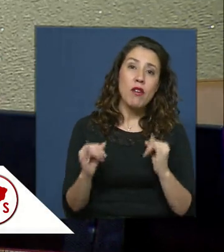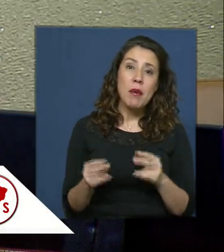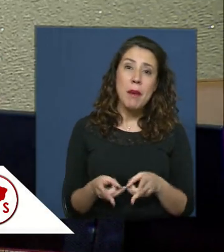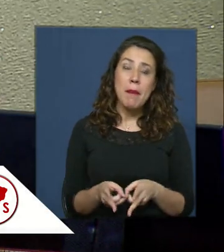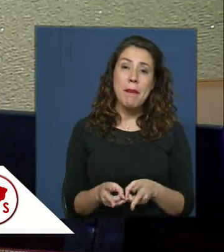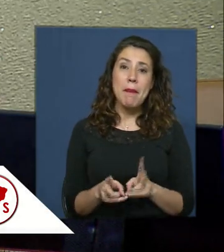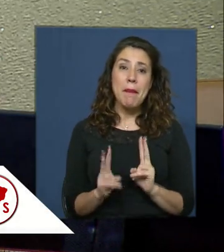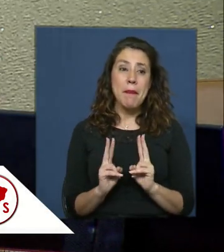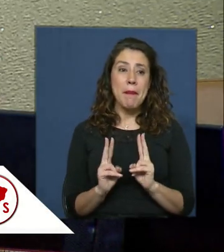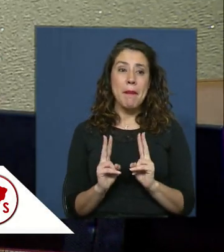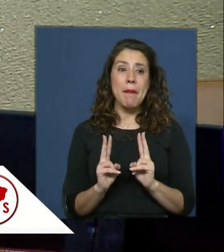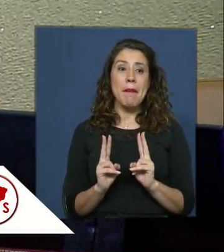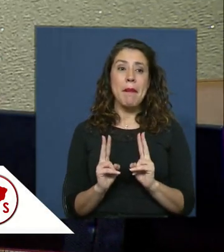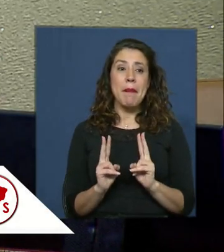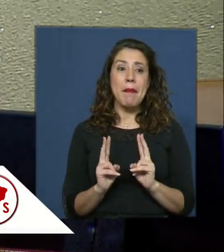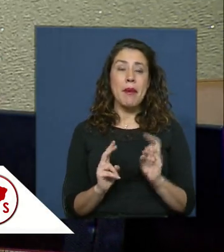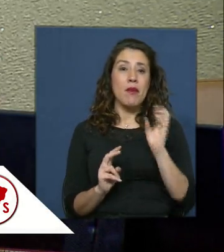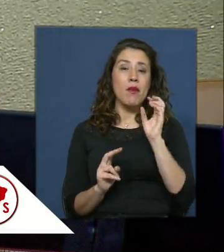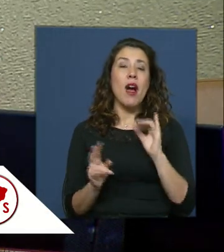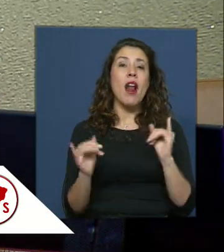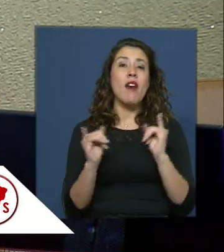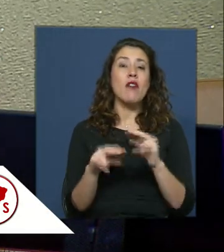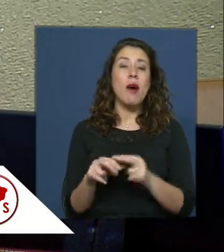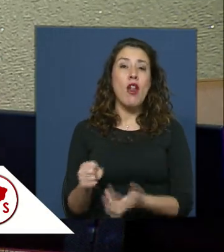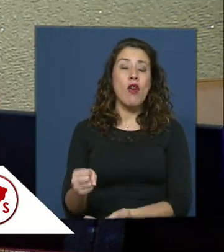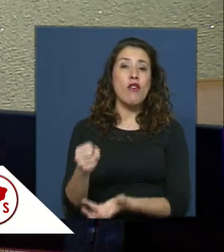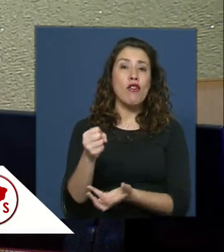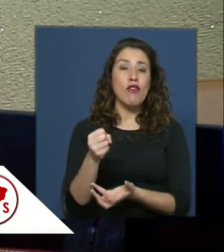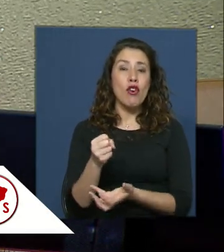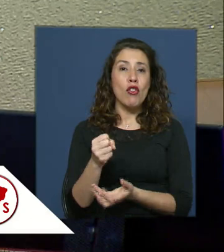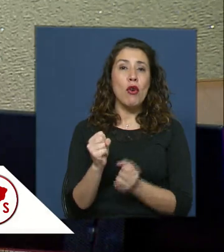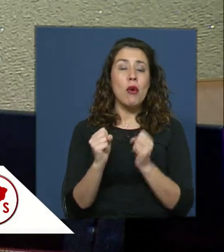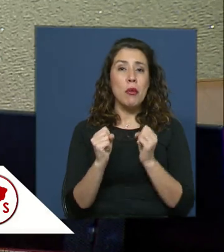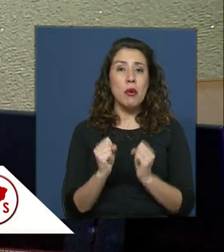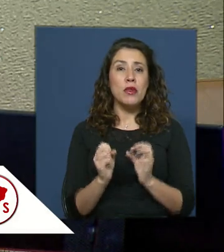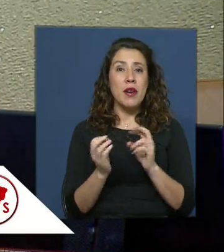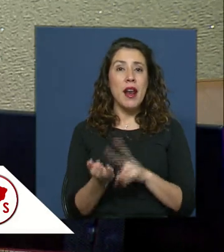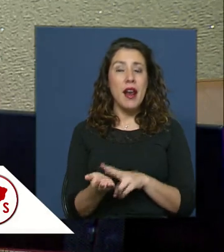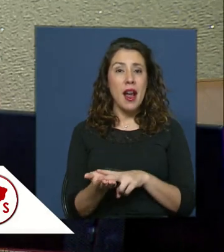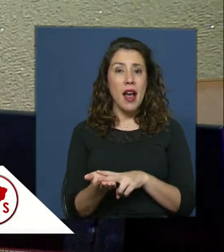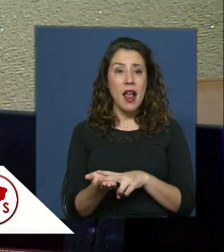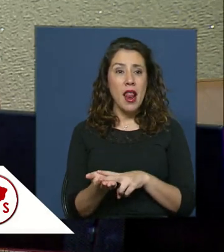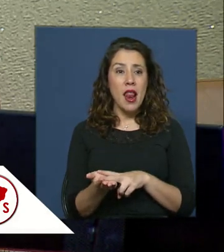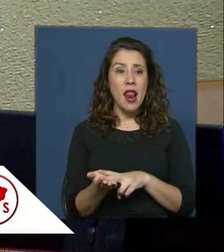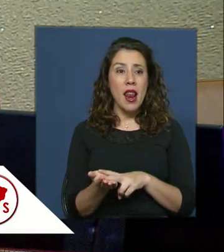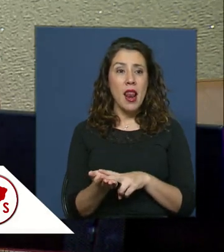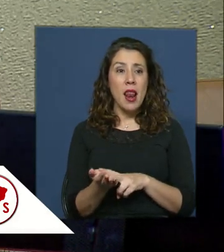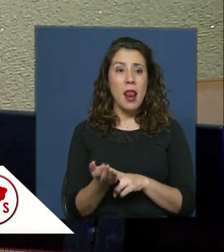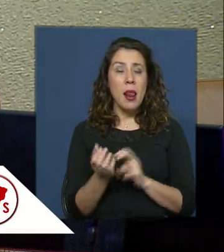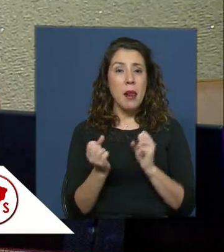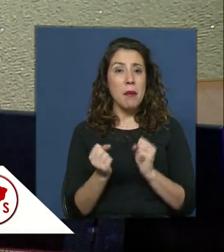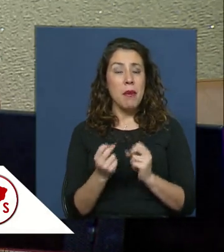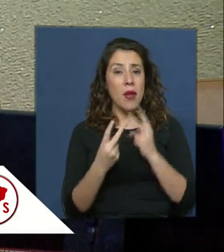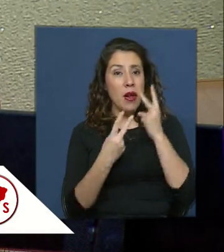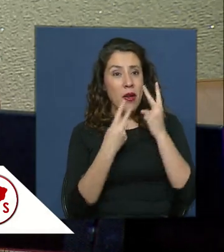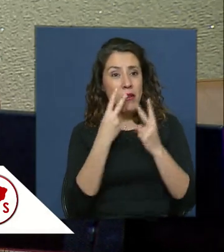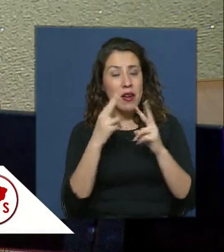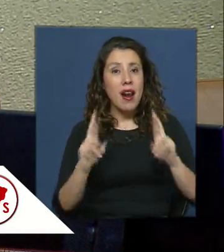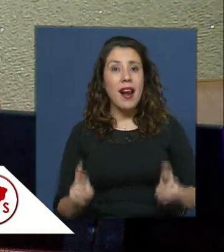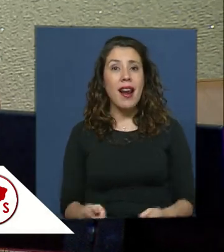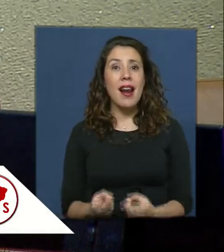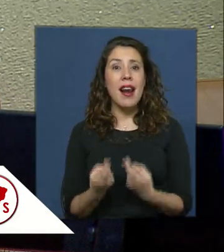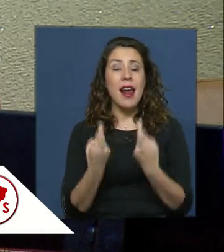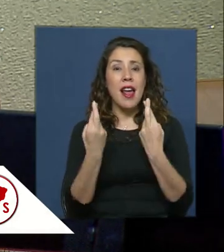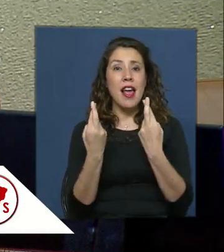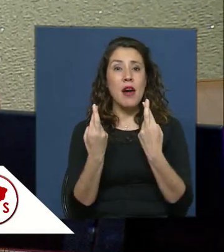permita encontrar las herramientas, los recursos y las posibilidades concretas y reales de poder abordar la recuperación